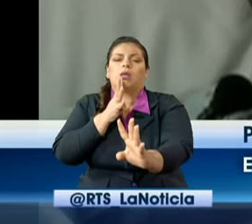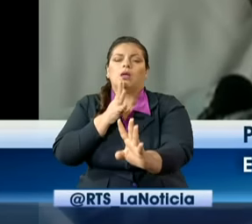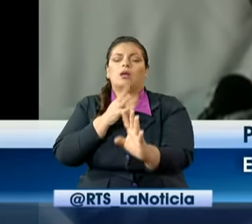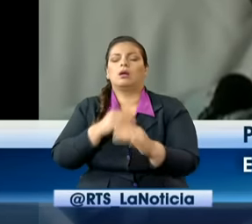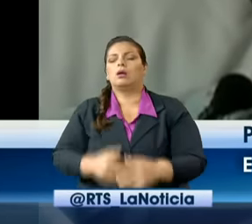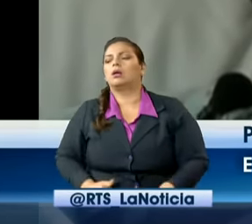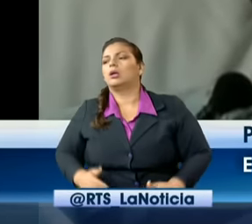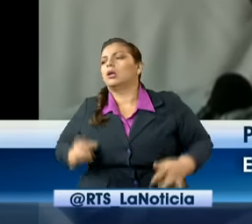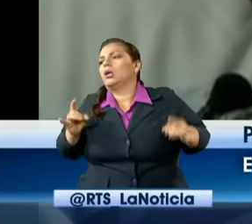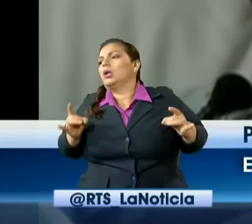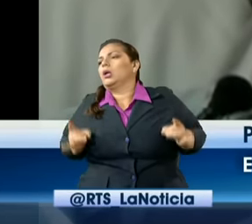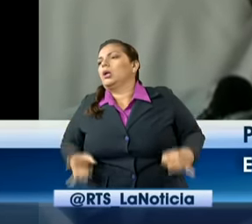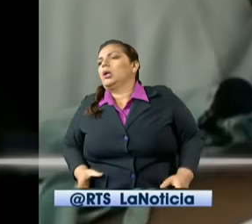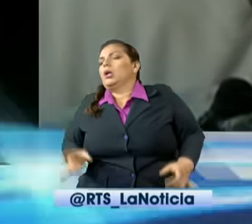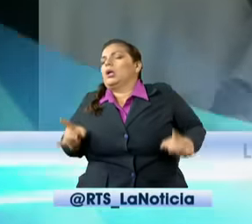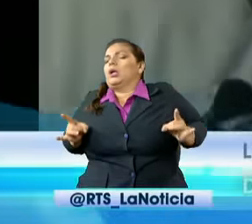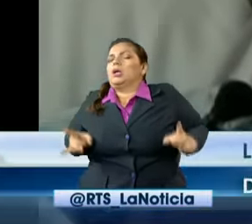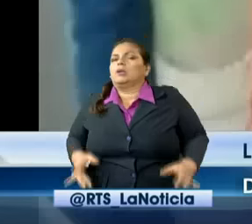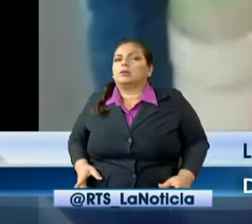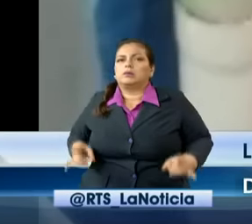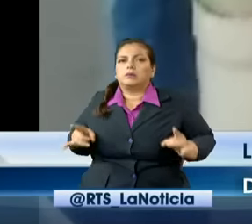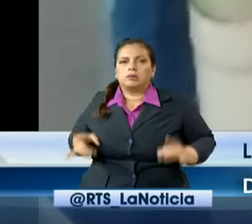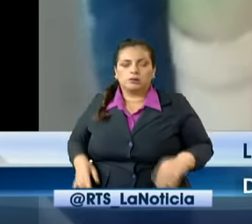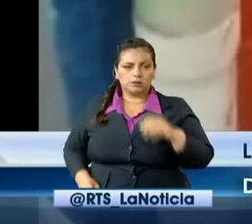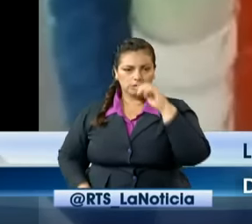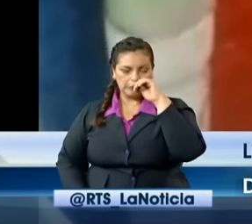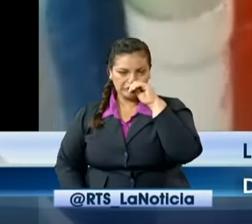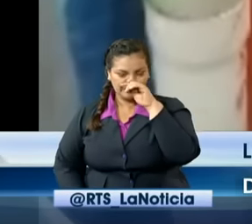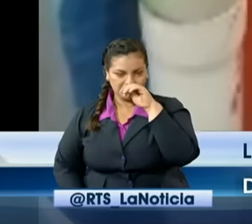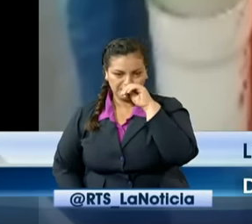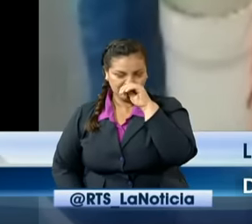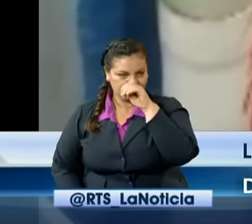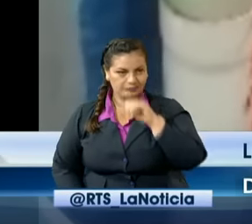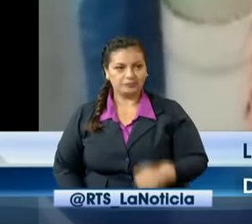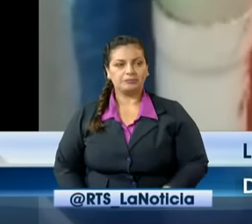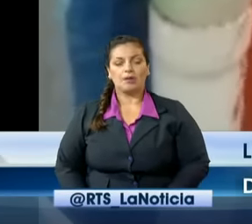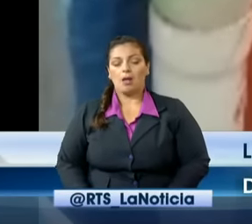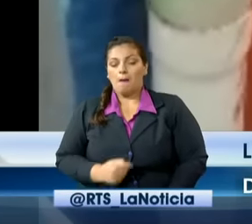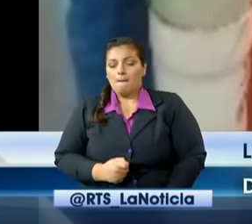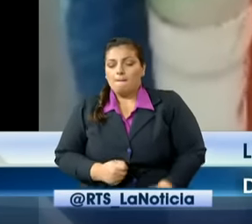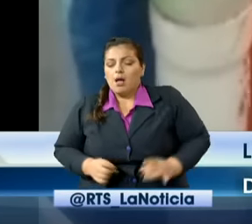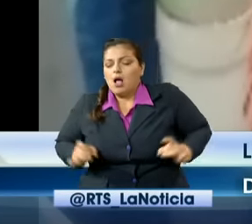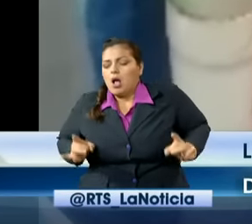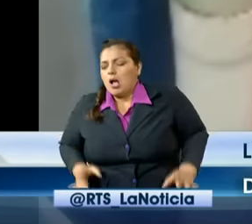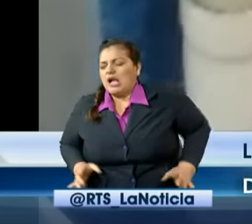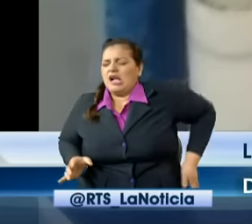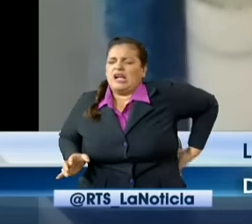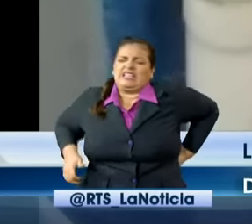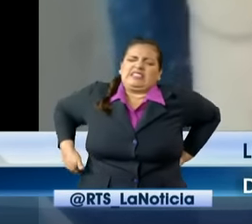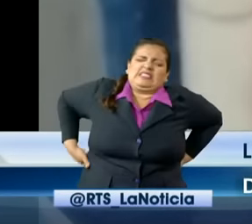pero en la casa sí dolieron un poco nomás. Mientras permanecía en la cola, los dolores se repetían más a menudo y con mayor